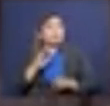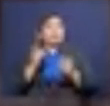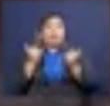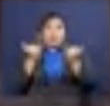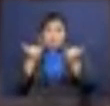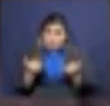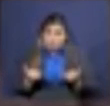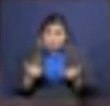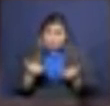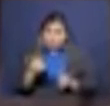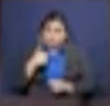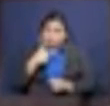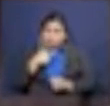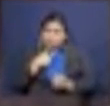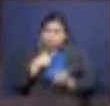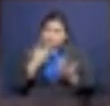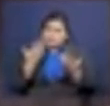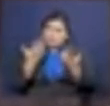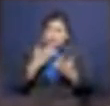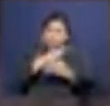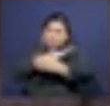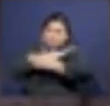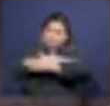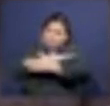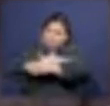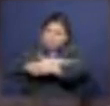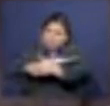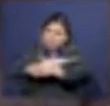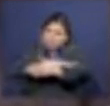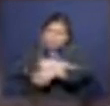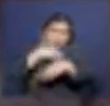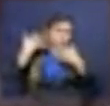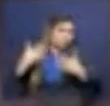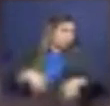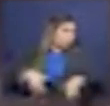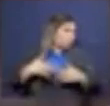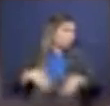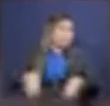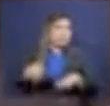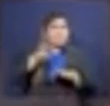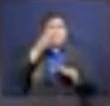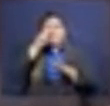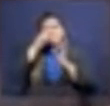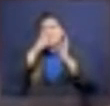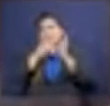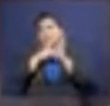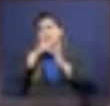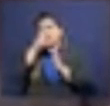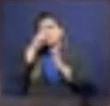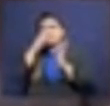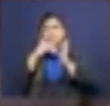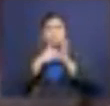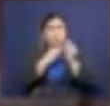ahora quiero reconocer el esfuerzo de miles y miles de panameños que con